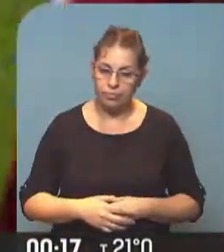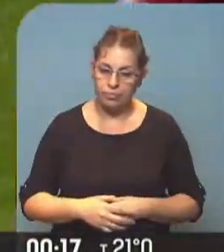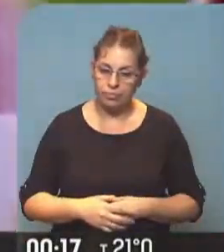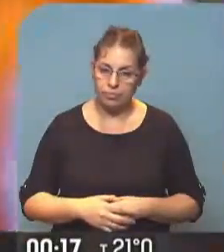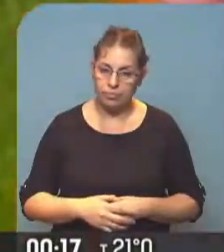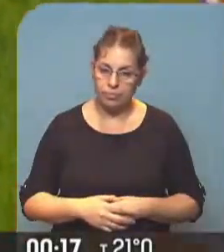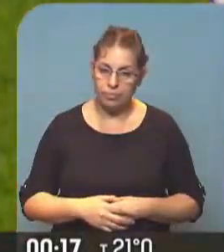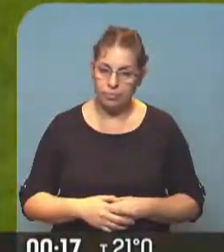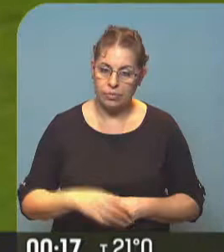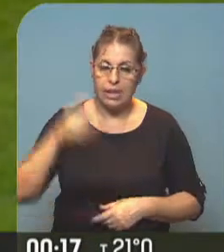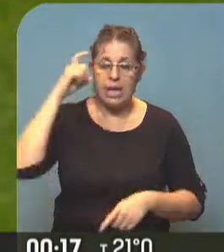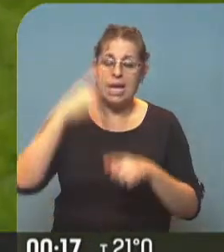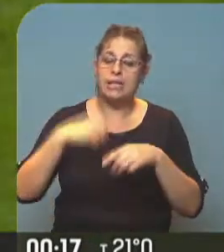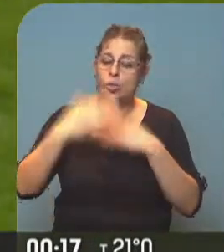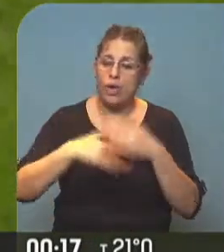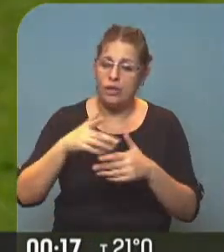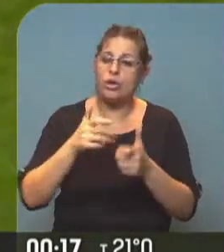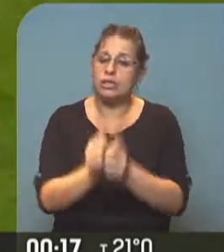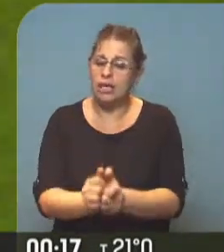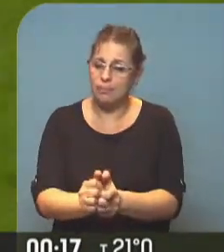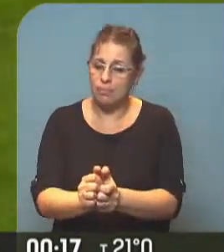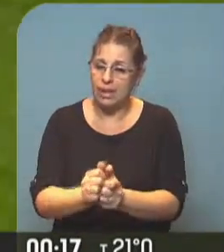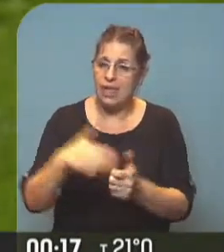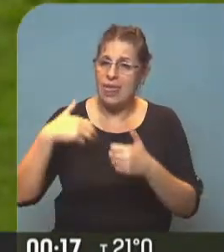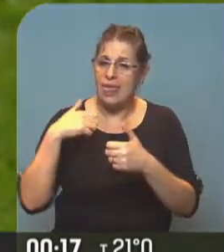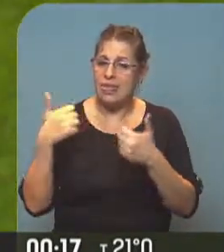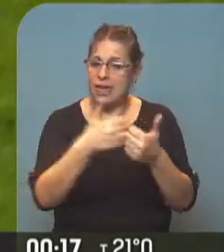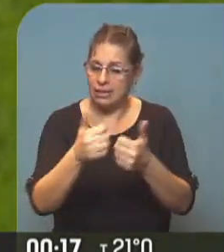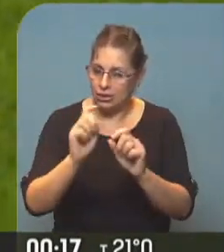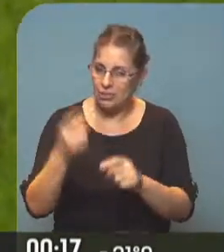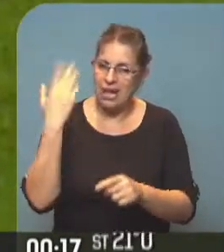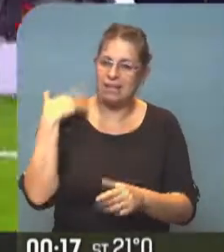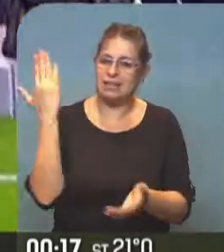Gyökyesian, el ex Temperley, el delantero que justamente le habían convertido la falta a él.